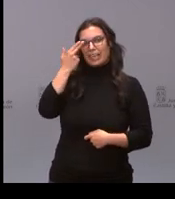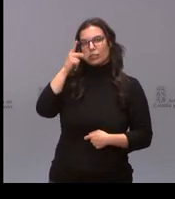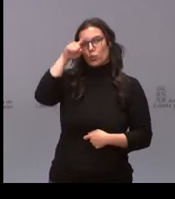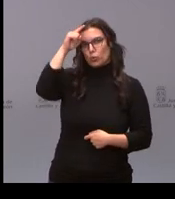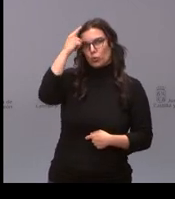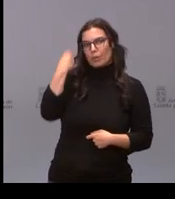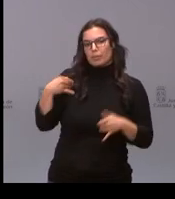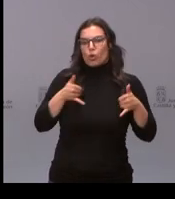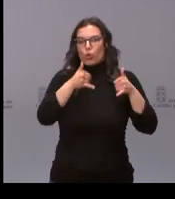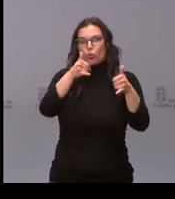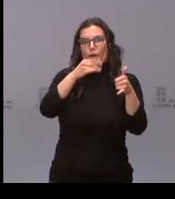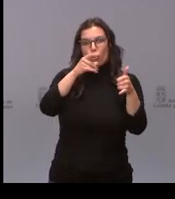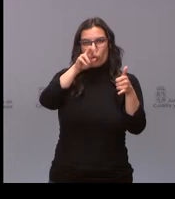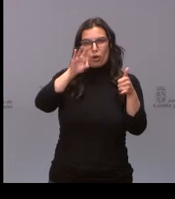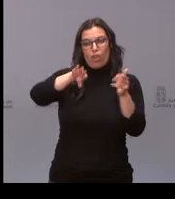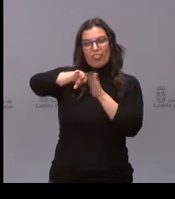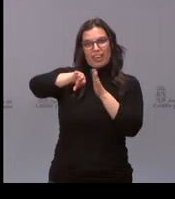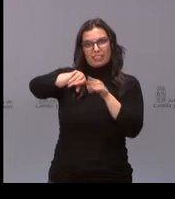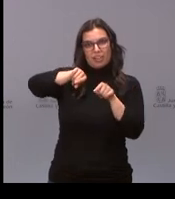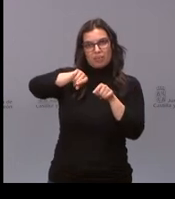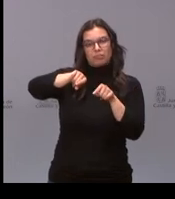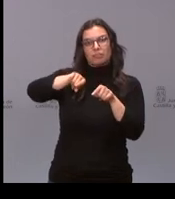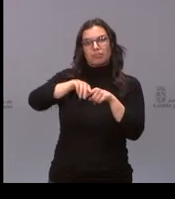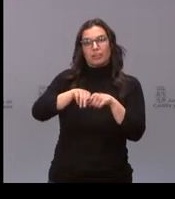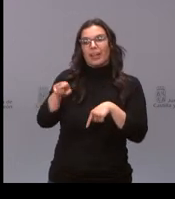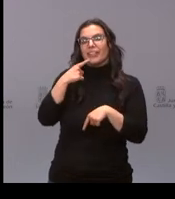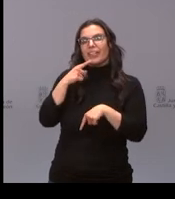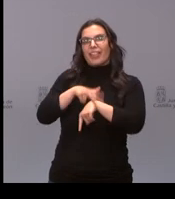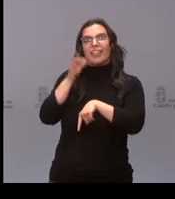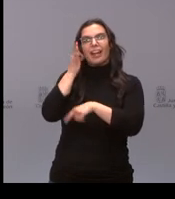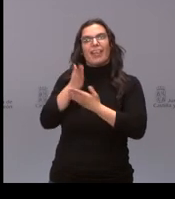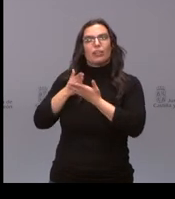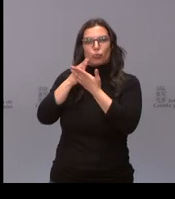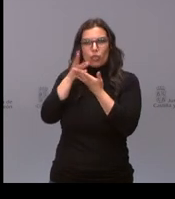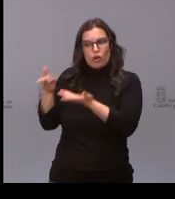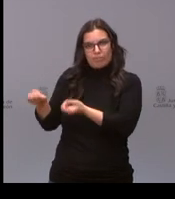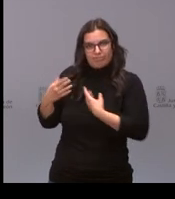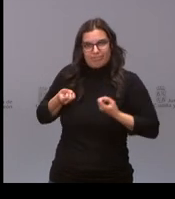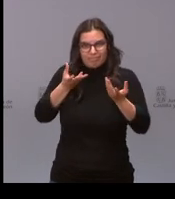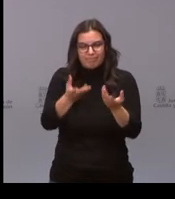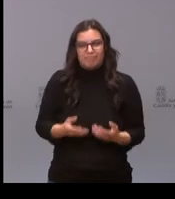por Soria? Me dice la delegada que se está estudiando.